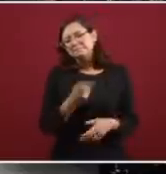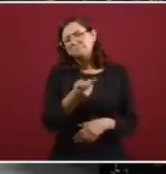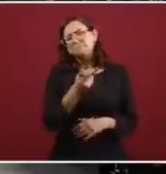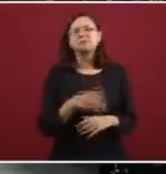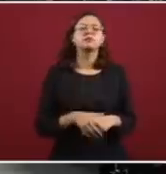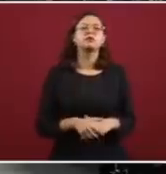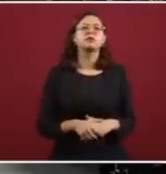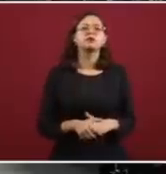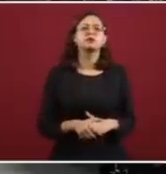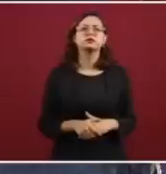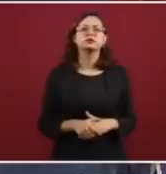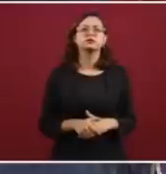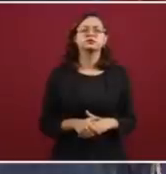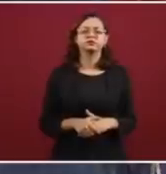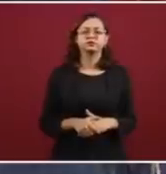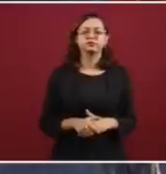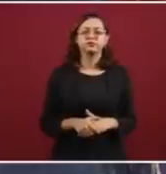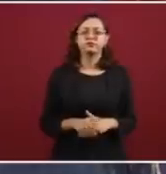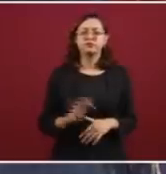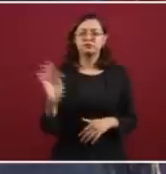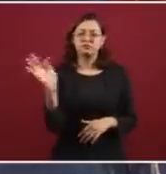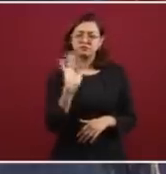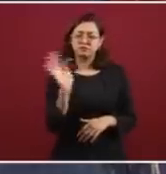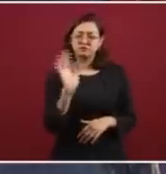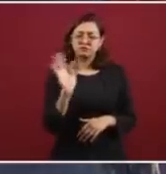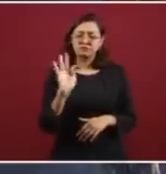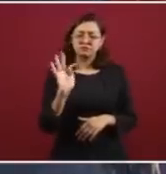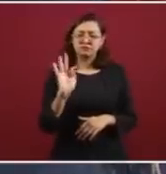visto la intención de cambiar el régimen